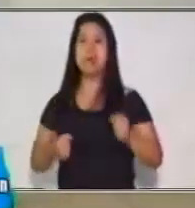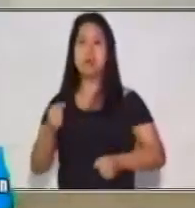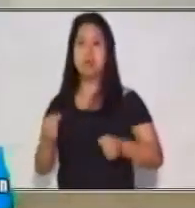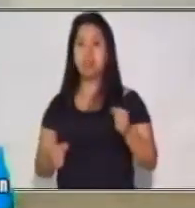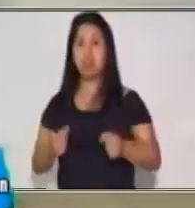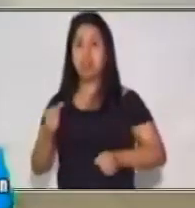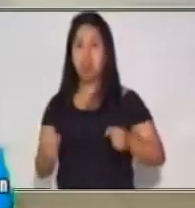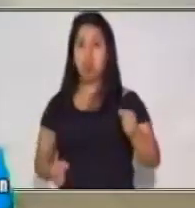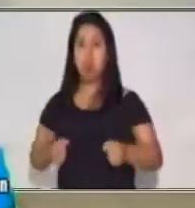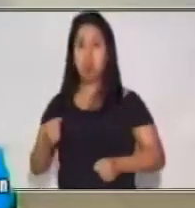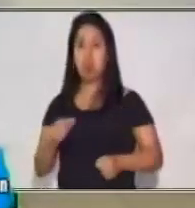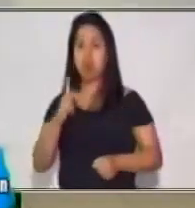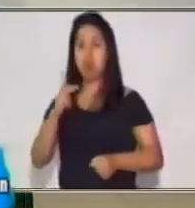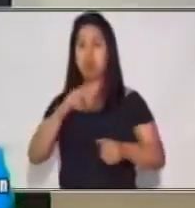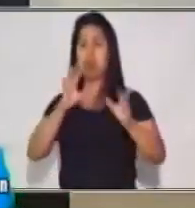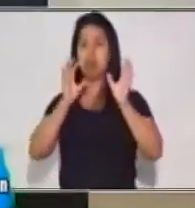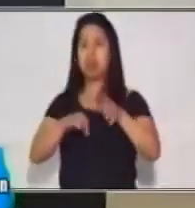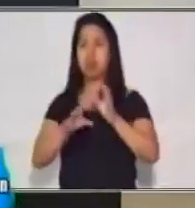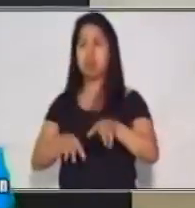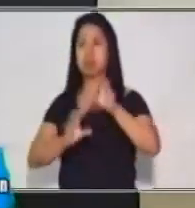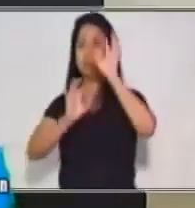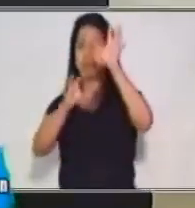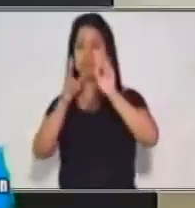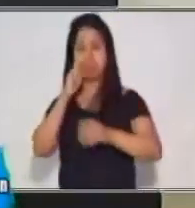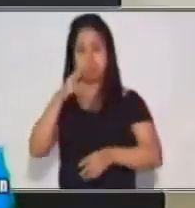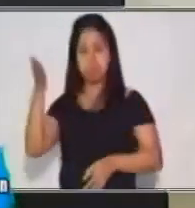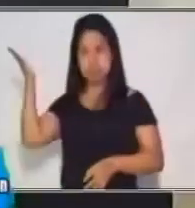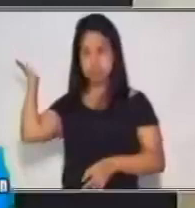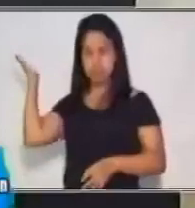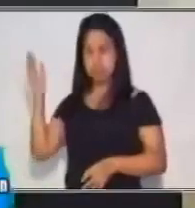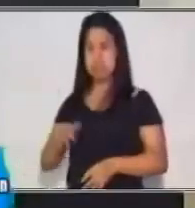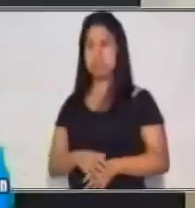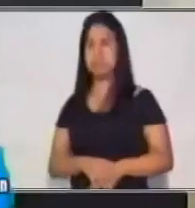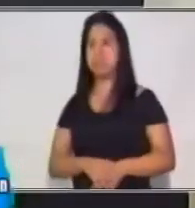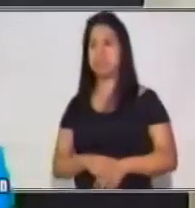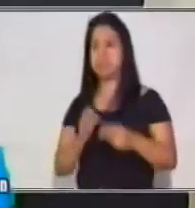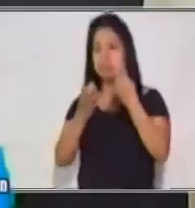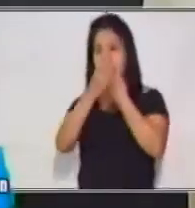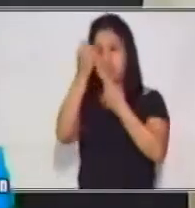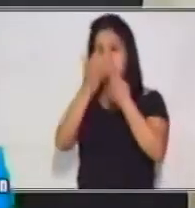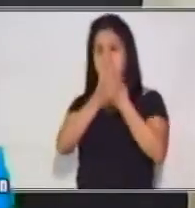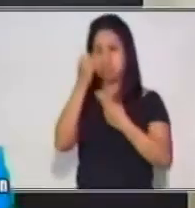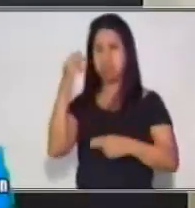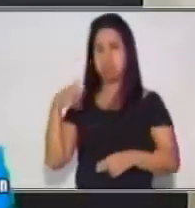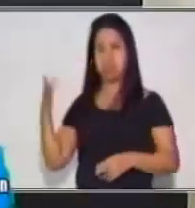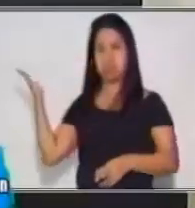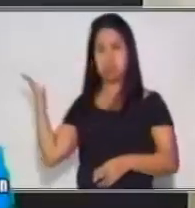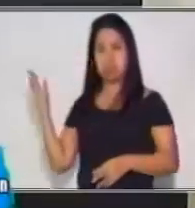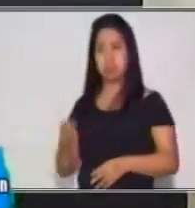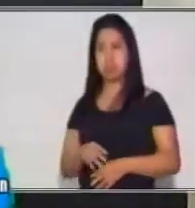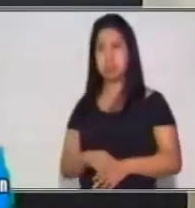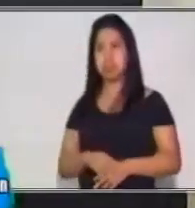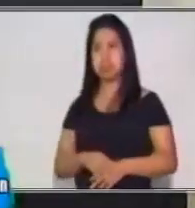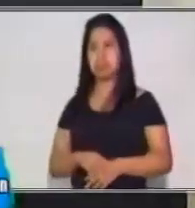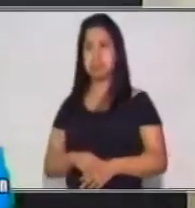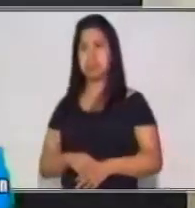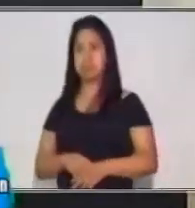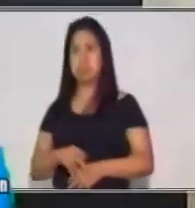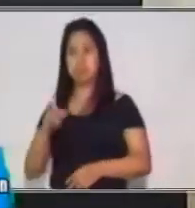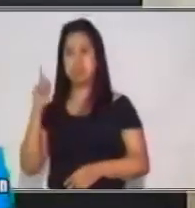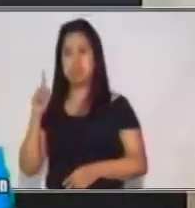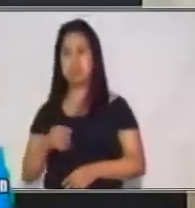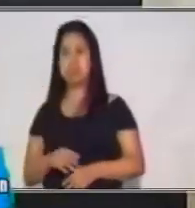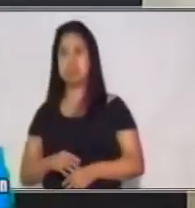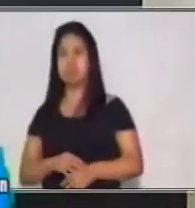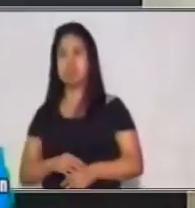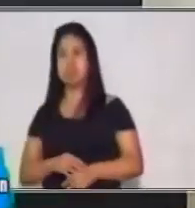esta intersección de acá. Voy a ir a mi tabla y voy a observar cuántos niños